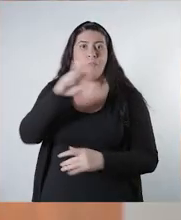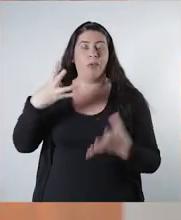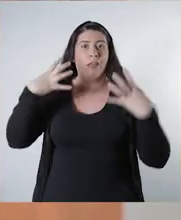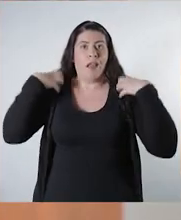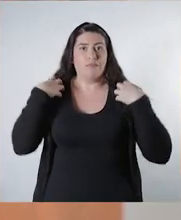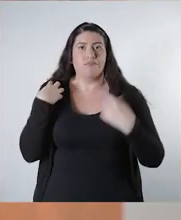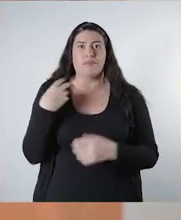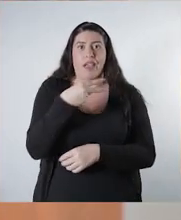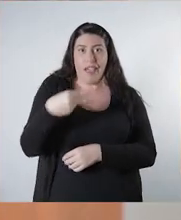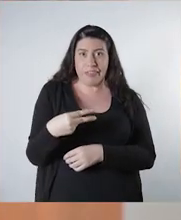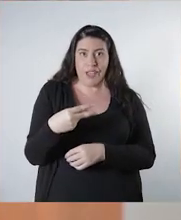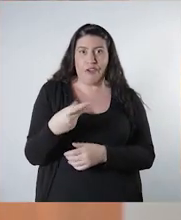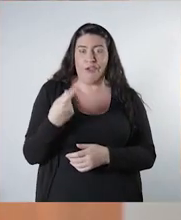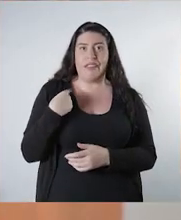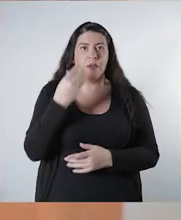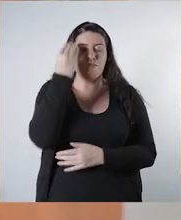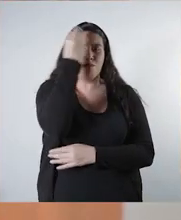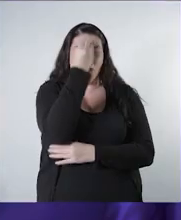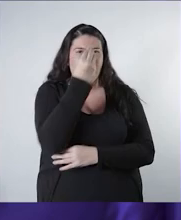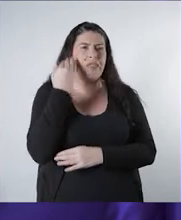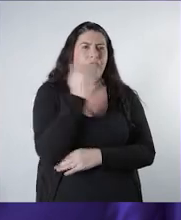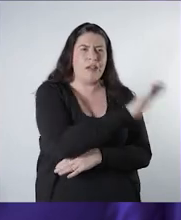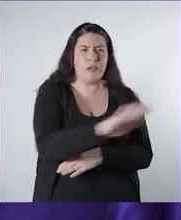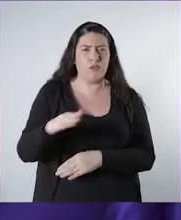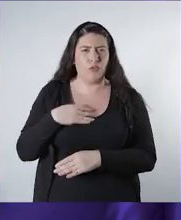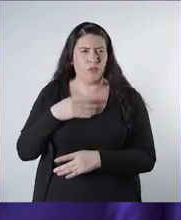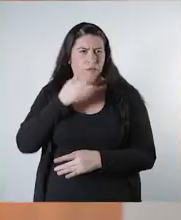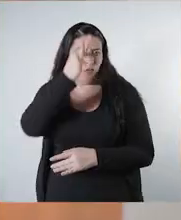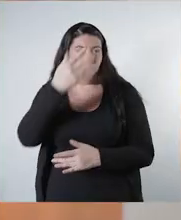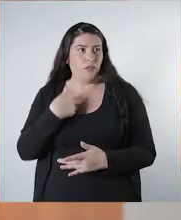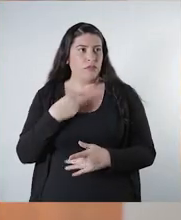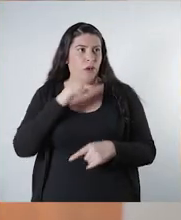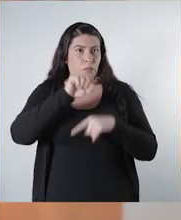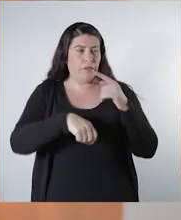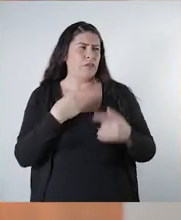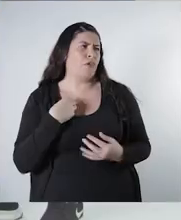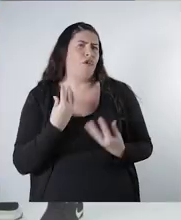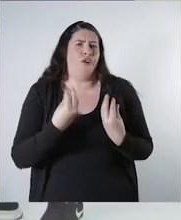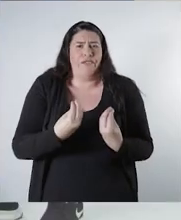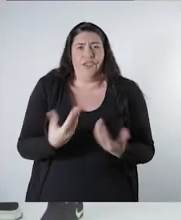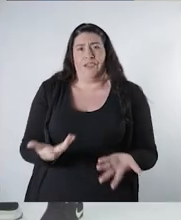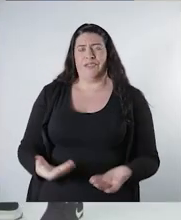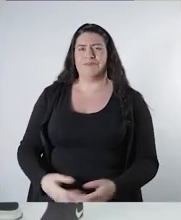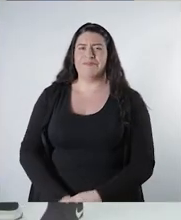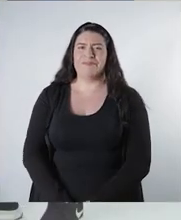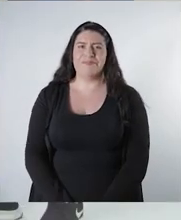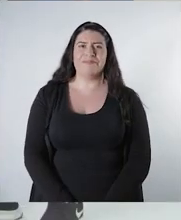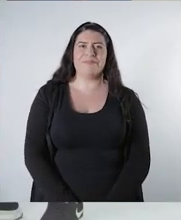apoderada de heterosexuales preocupada el futuro de las niñas, los niños y las niñes. Ya, pero ¿aprobáis? ¡Obvio! ¡Ah!